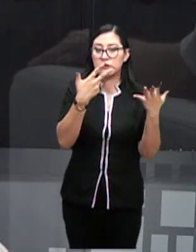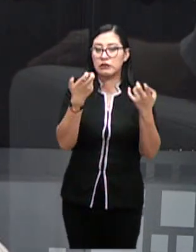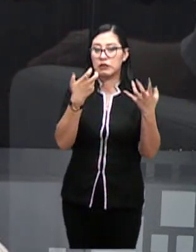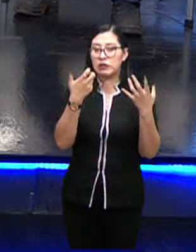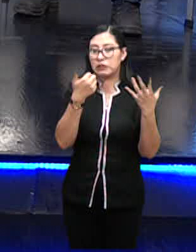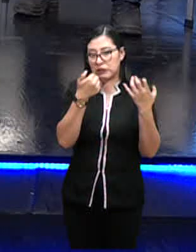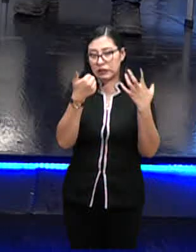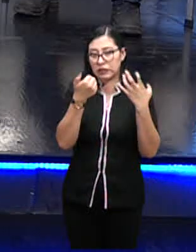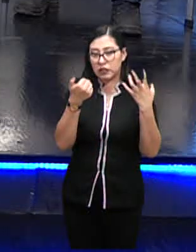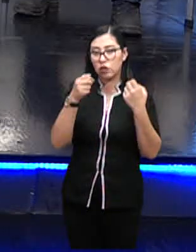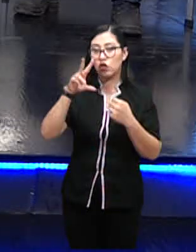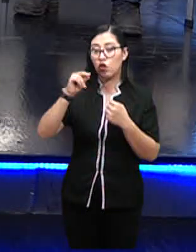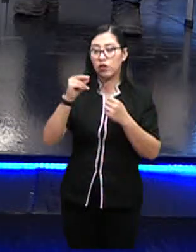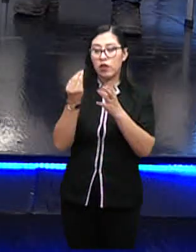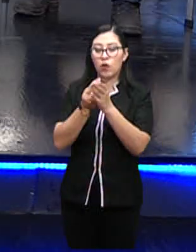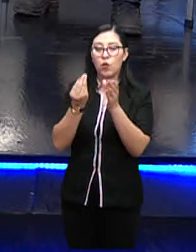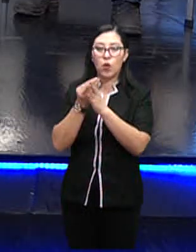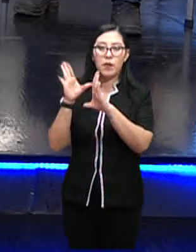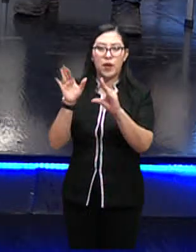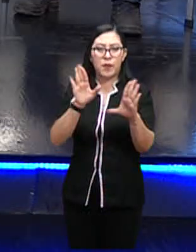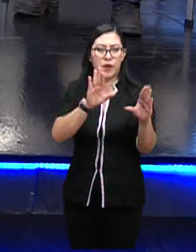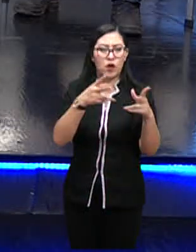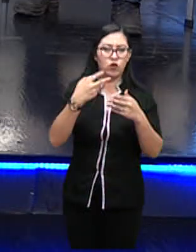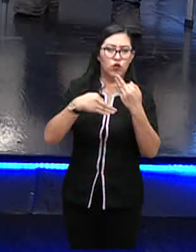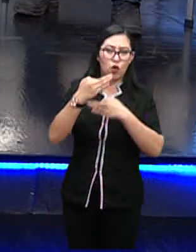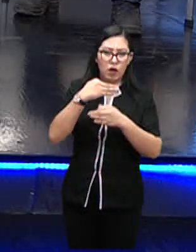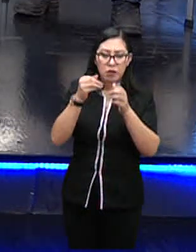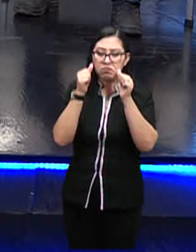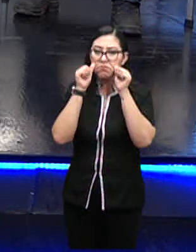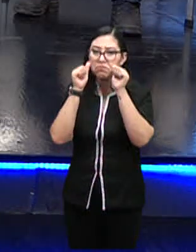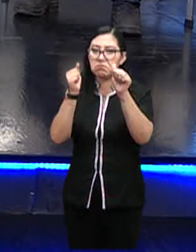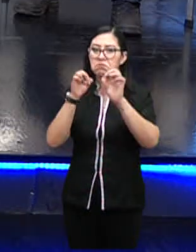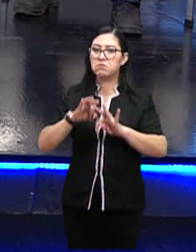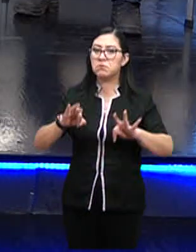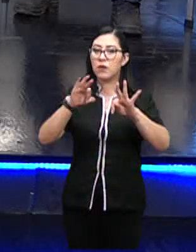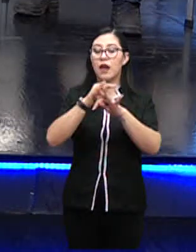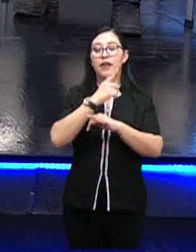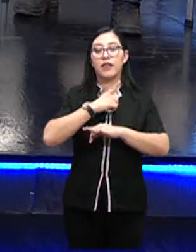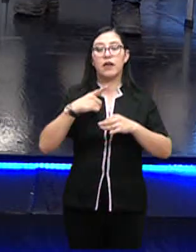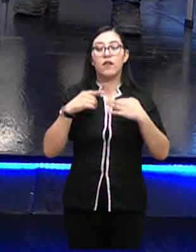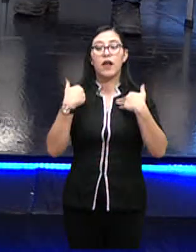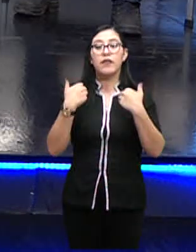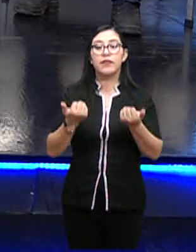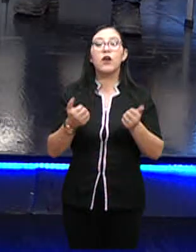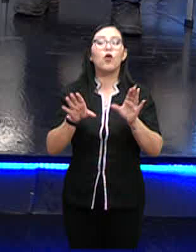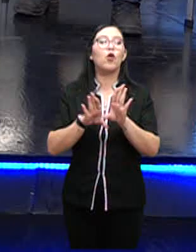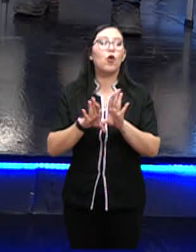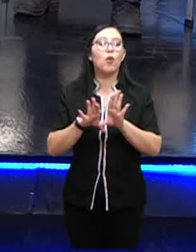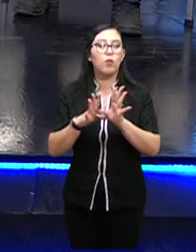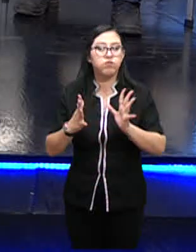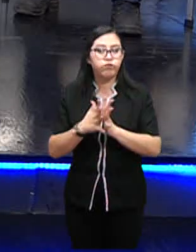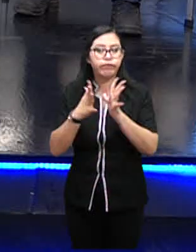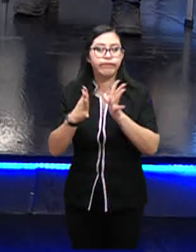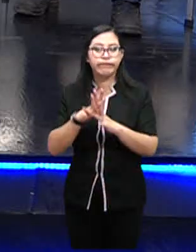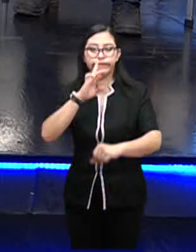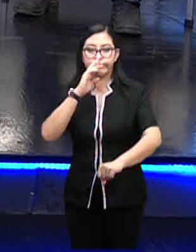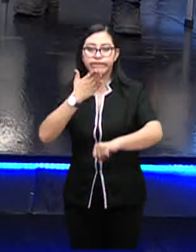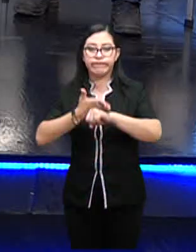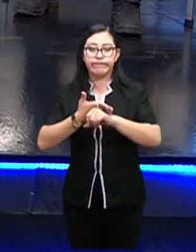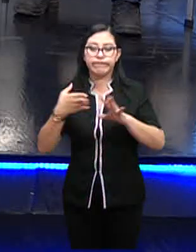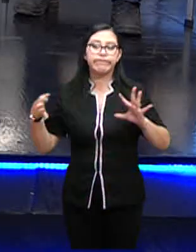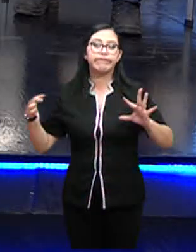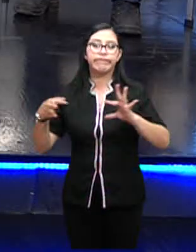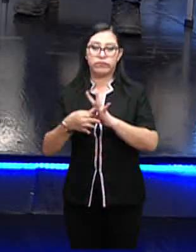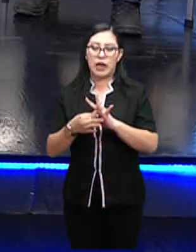cursos a personas que se los hemos dado y entonces eso es lo que debemos entender, que coparticipamos de manera responsable. Si es